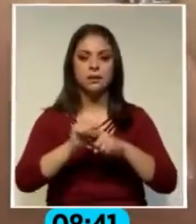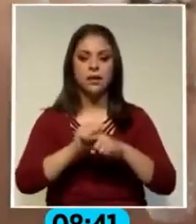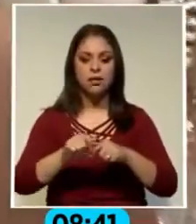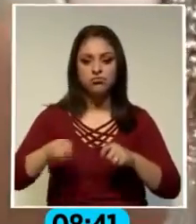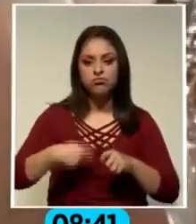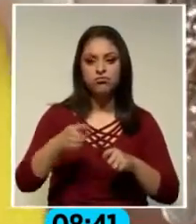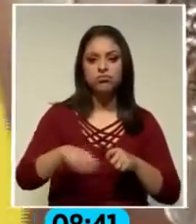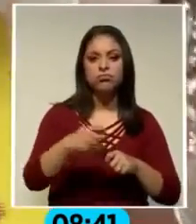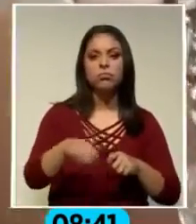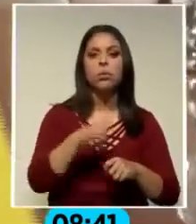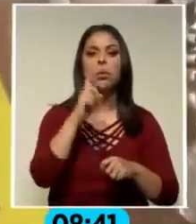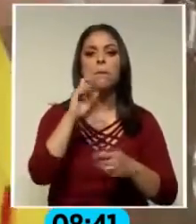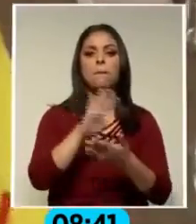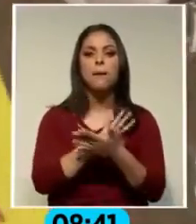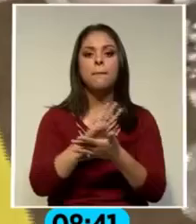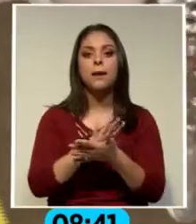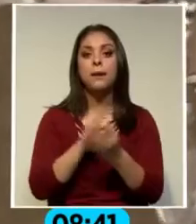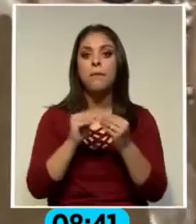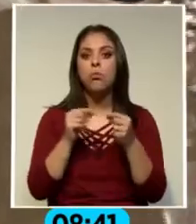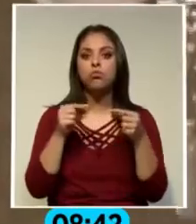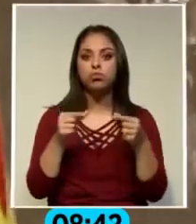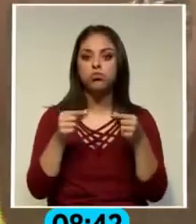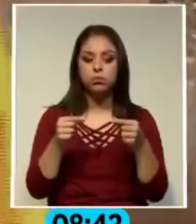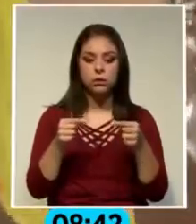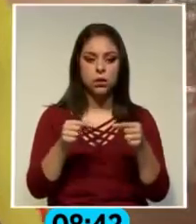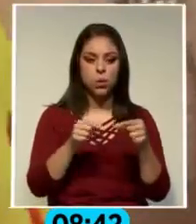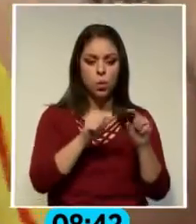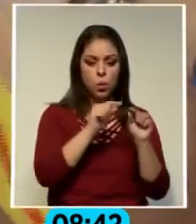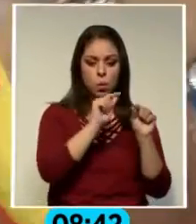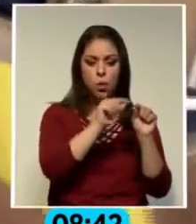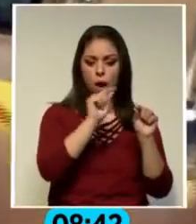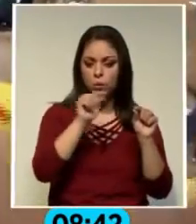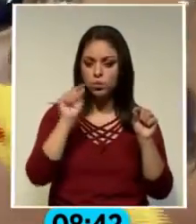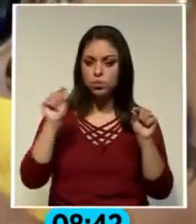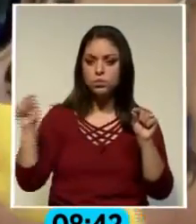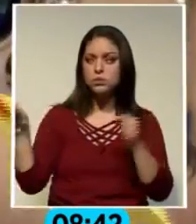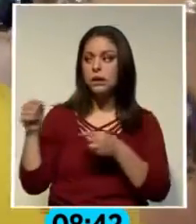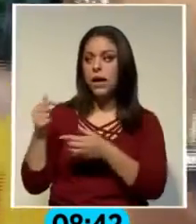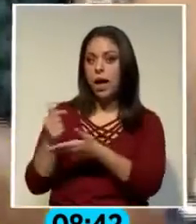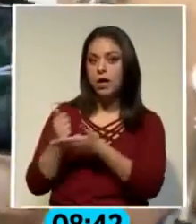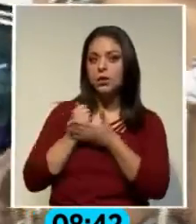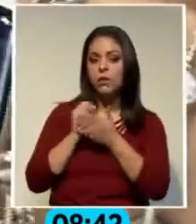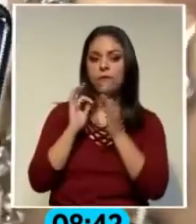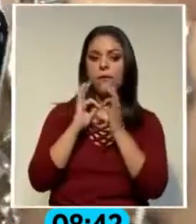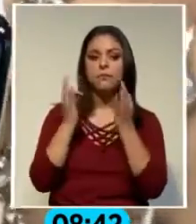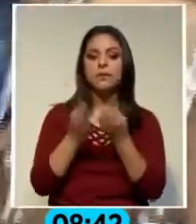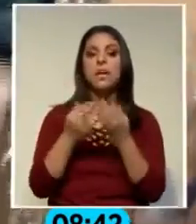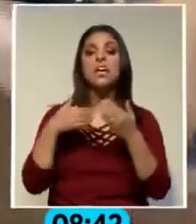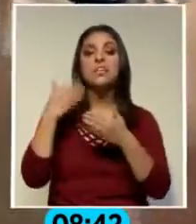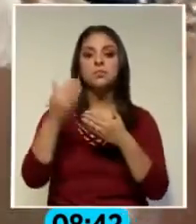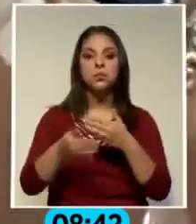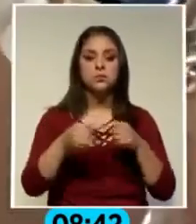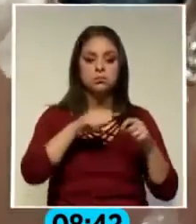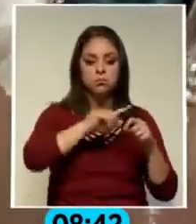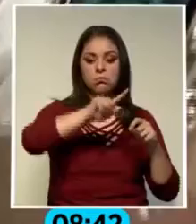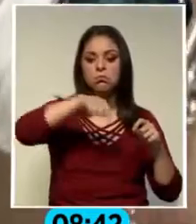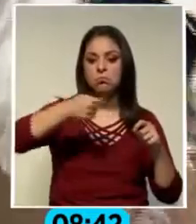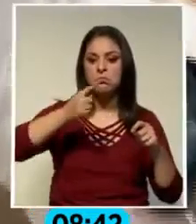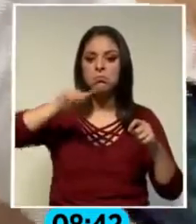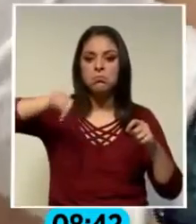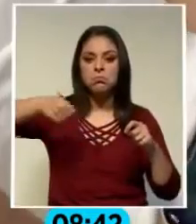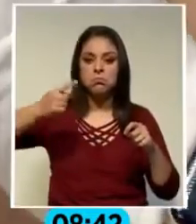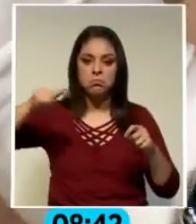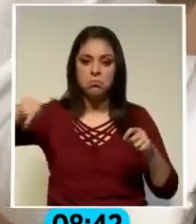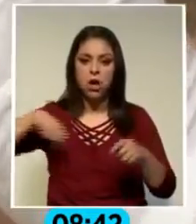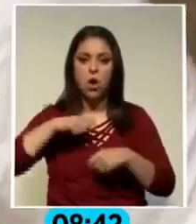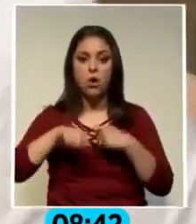un papel que sea un poquito grueso. Le hacemos unos huequitos, pedimos ayuda a nuestro equipo familiar. Y luego podemos meterle cordones. Tal vez el primer día